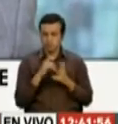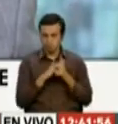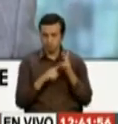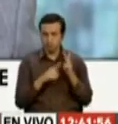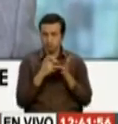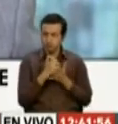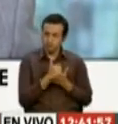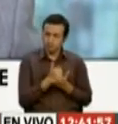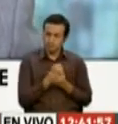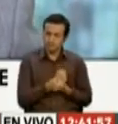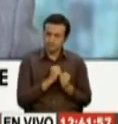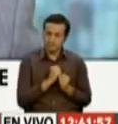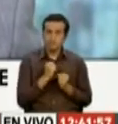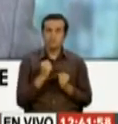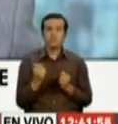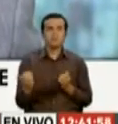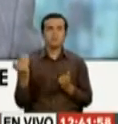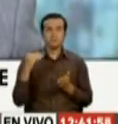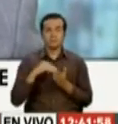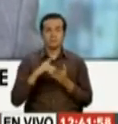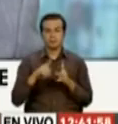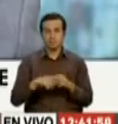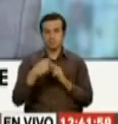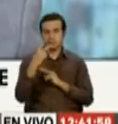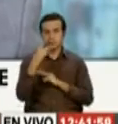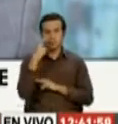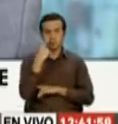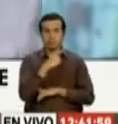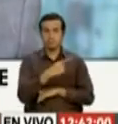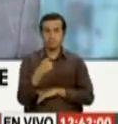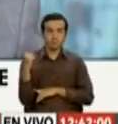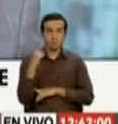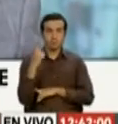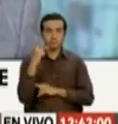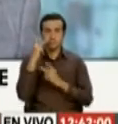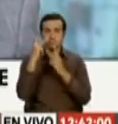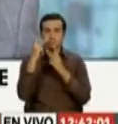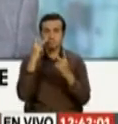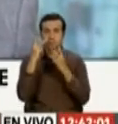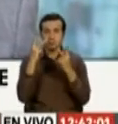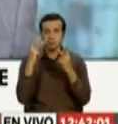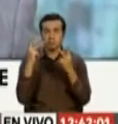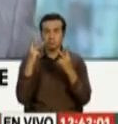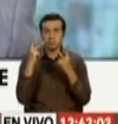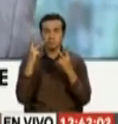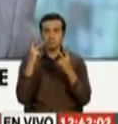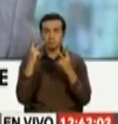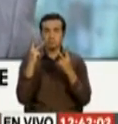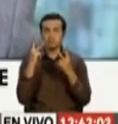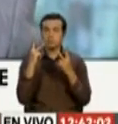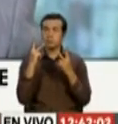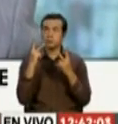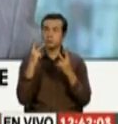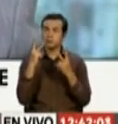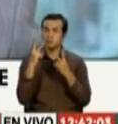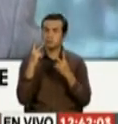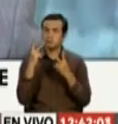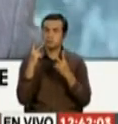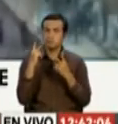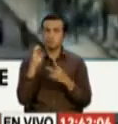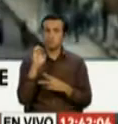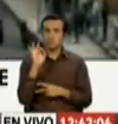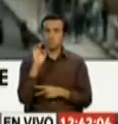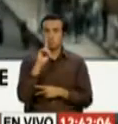Segundo, hemos reiniciado, como ustedes podrán ver en las tomas que se están pasando aquí en el